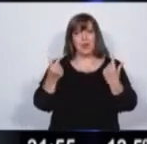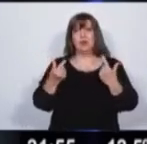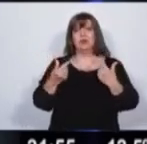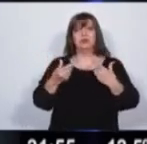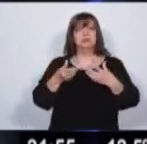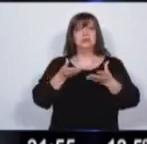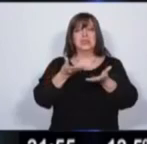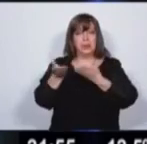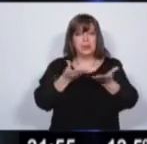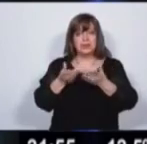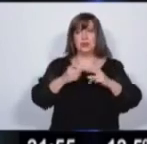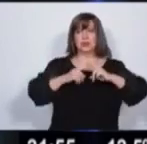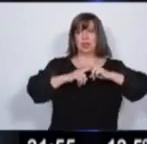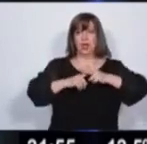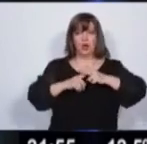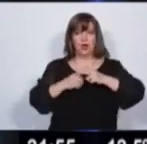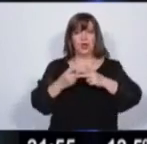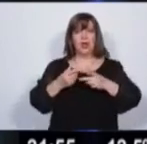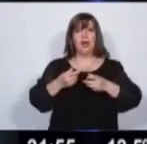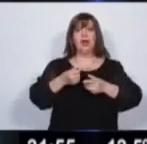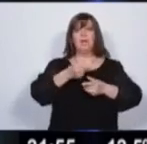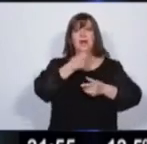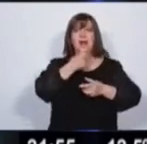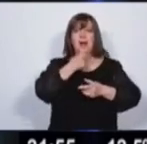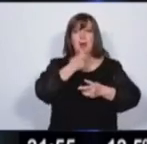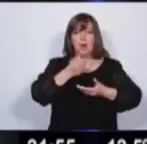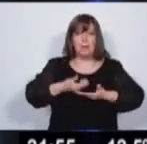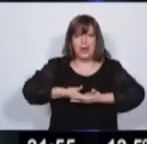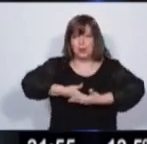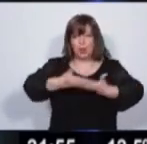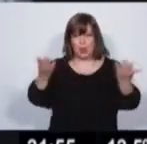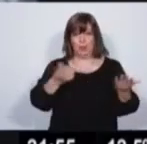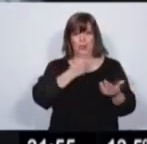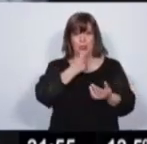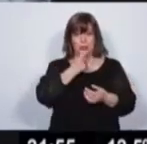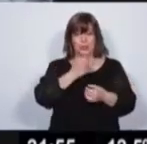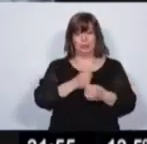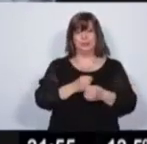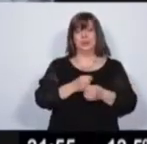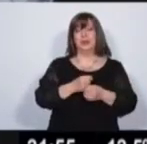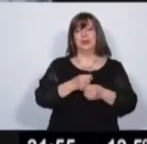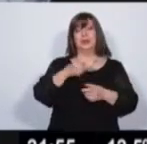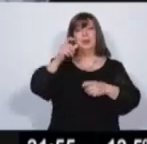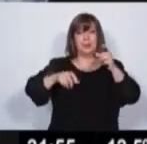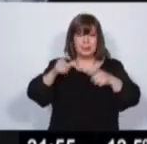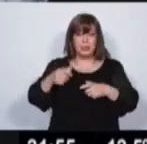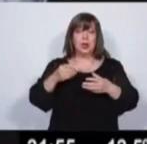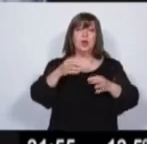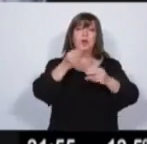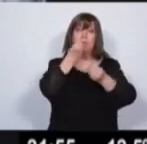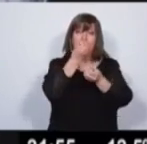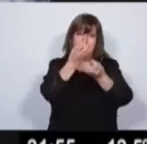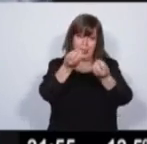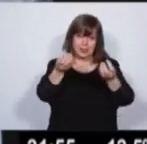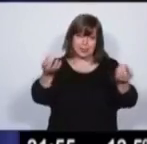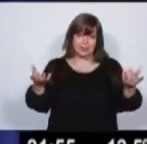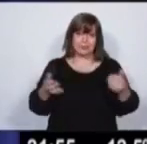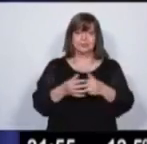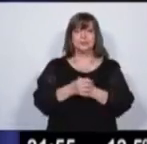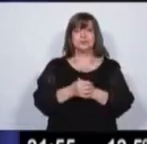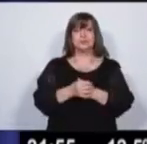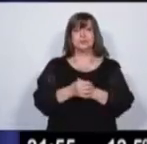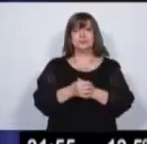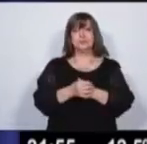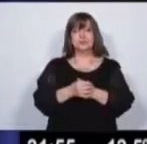productos de servicio y tecnología para el riego de la provincia de Mendoza Gracias candidato Badillo le damos ahora paso a lautaro